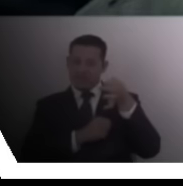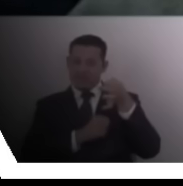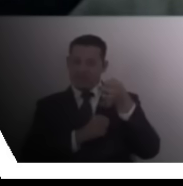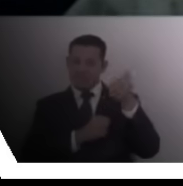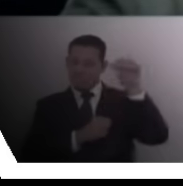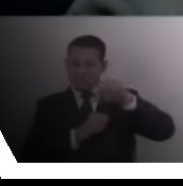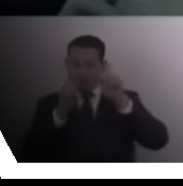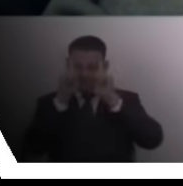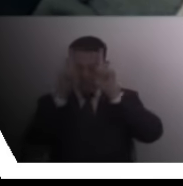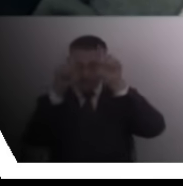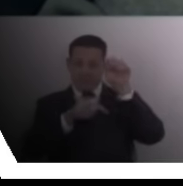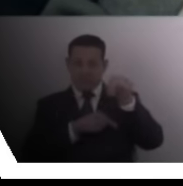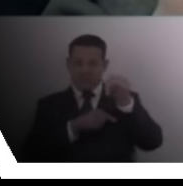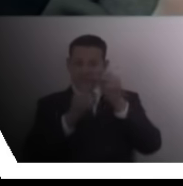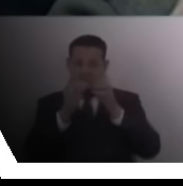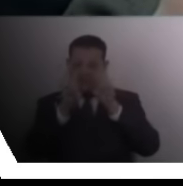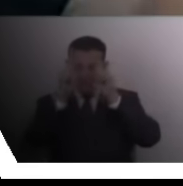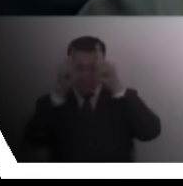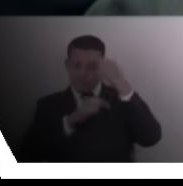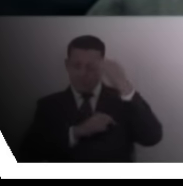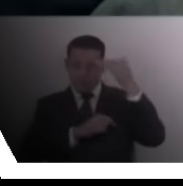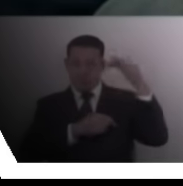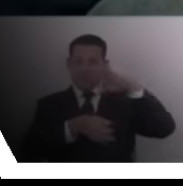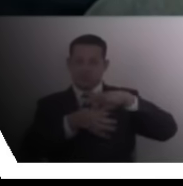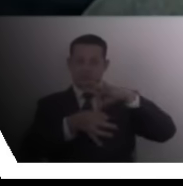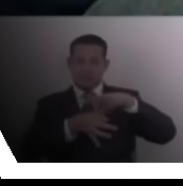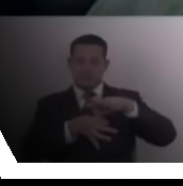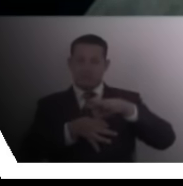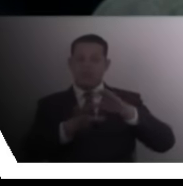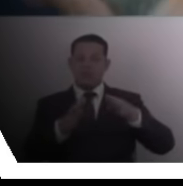intención. Ahí sí creo que hay una intención política electoral.